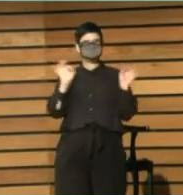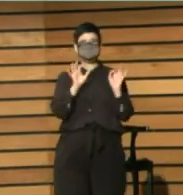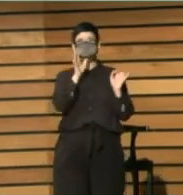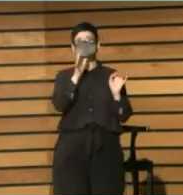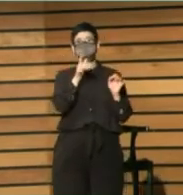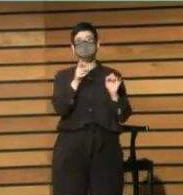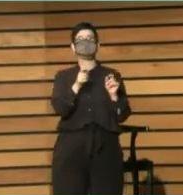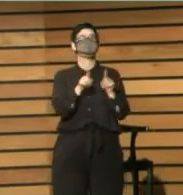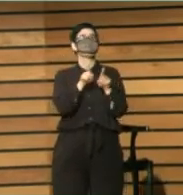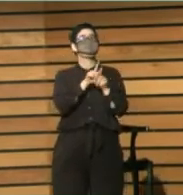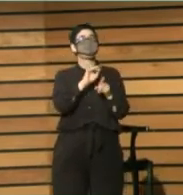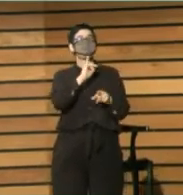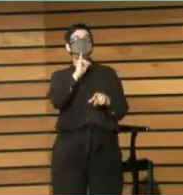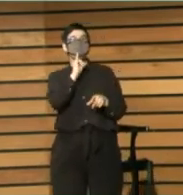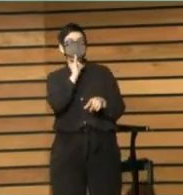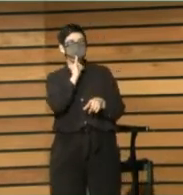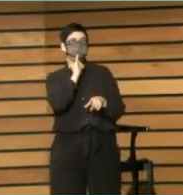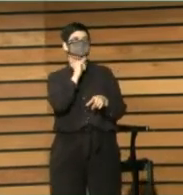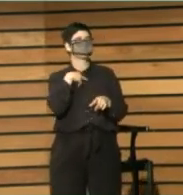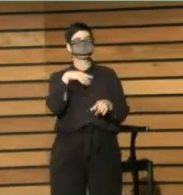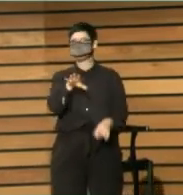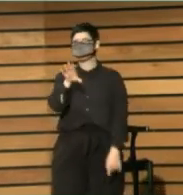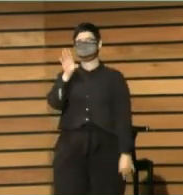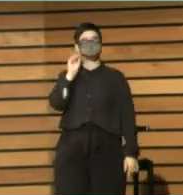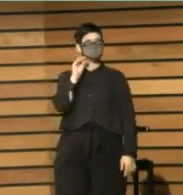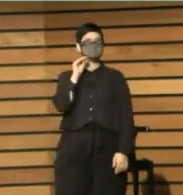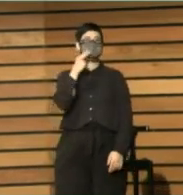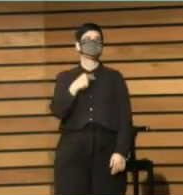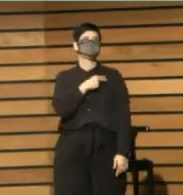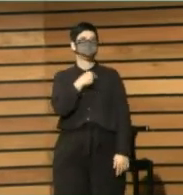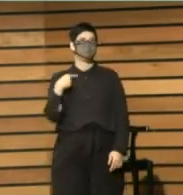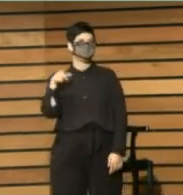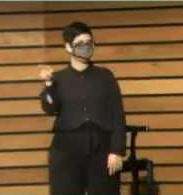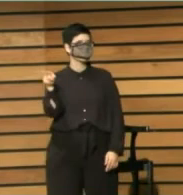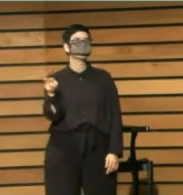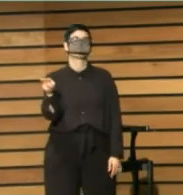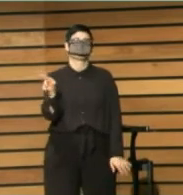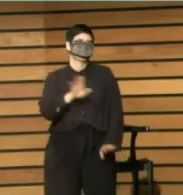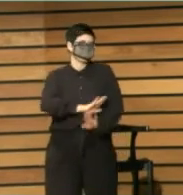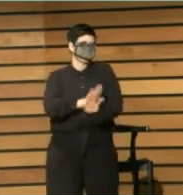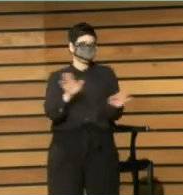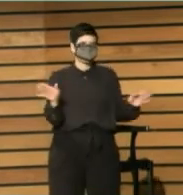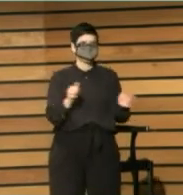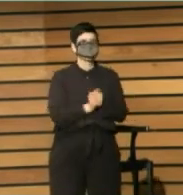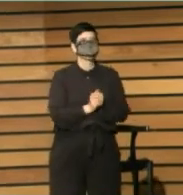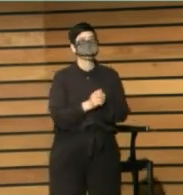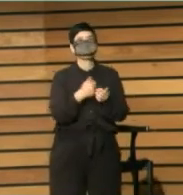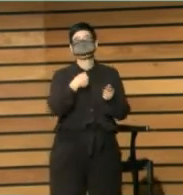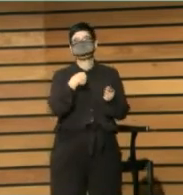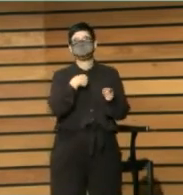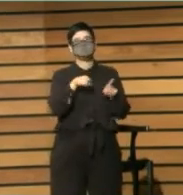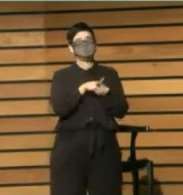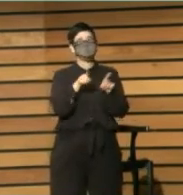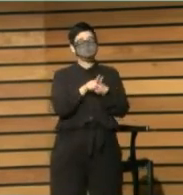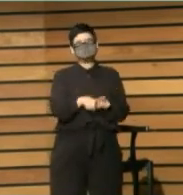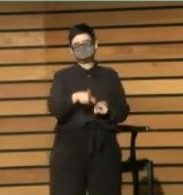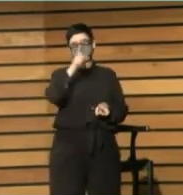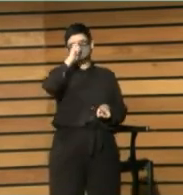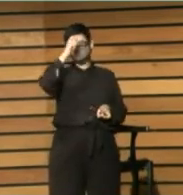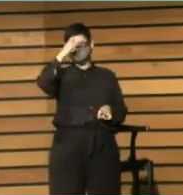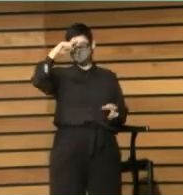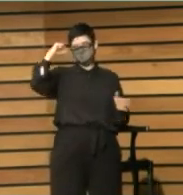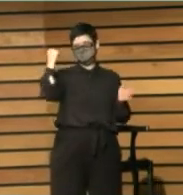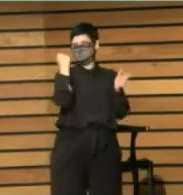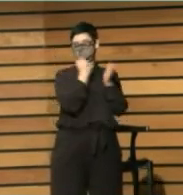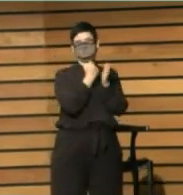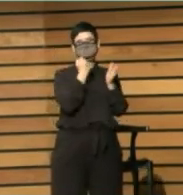nunca entendí, el sueco. Solo recuerdo una frase que se me quedó para siempre y que traduje con